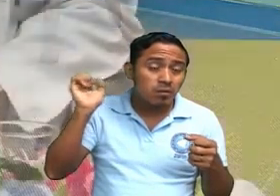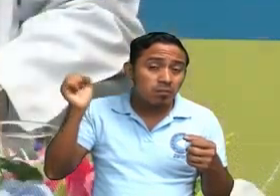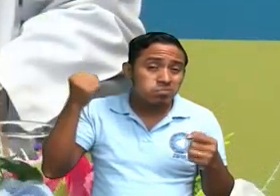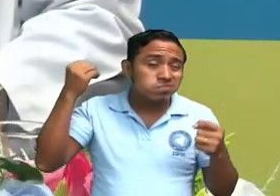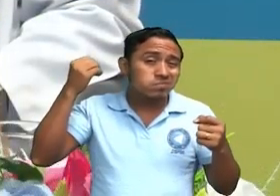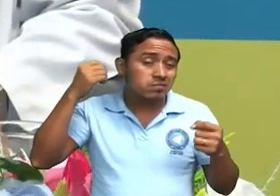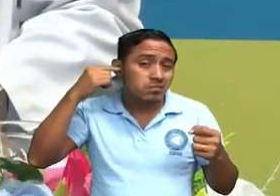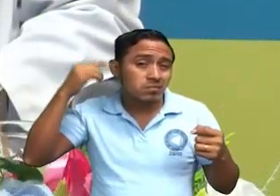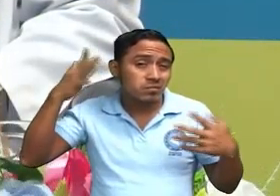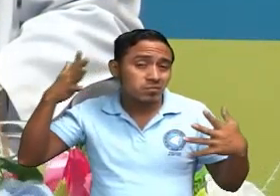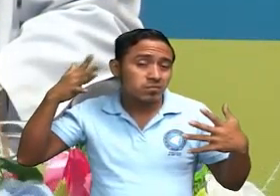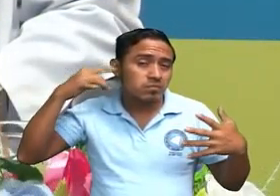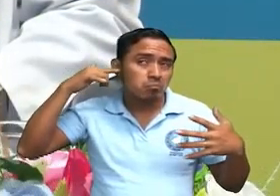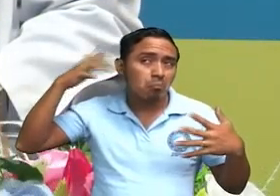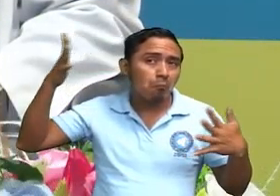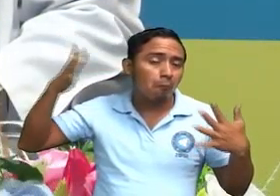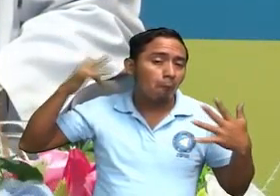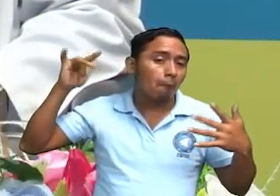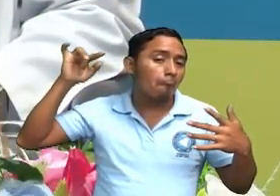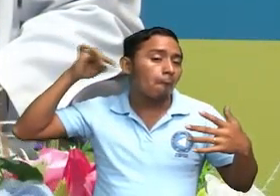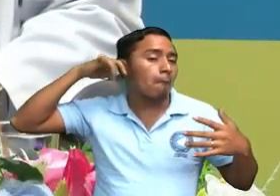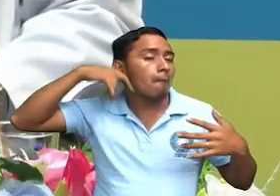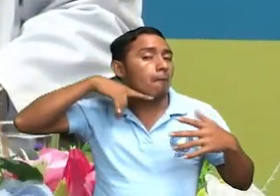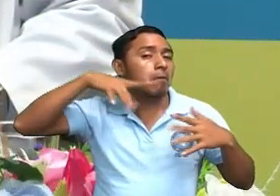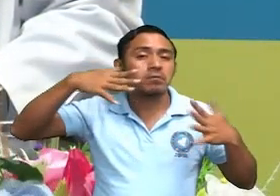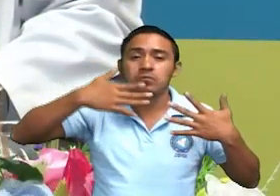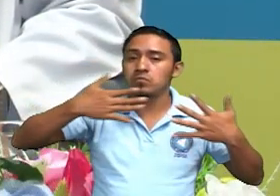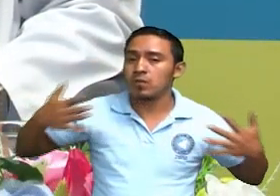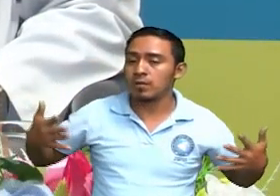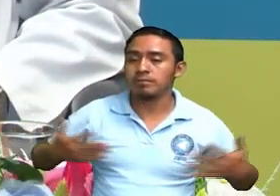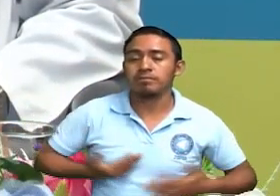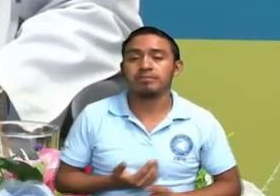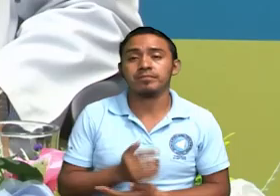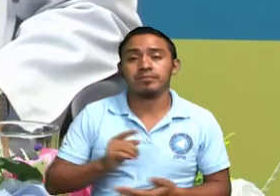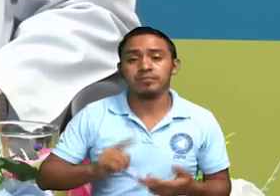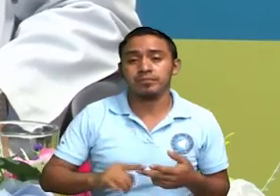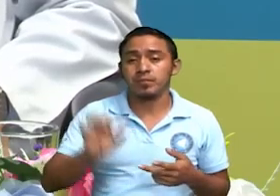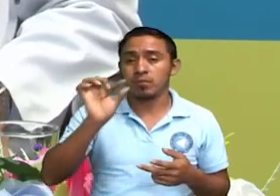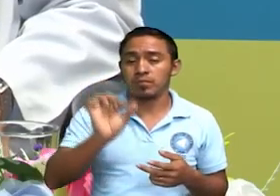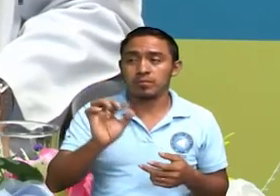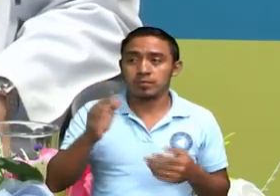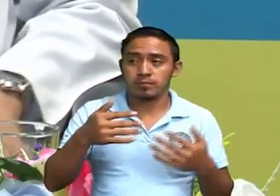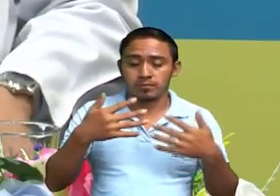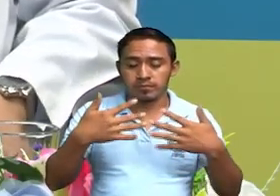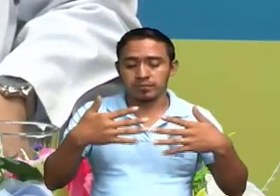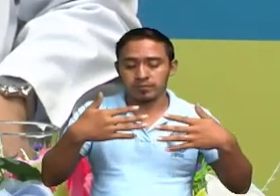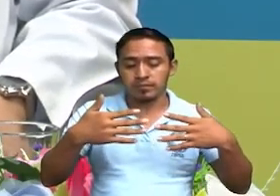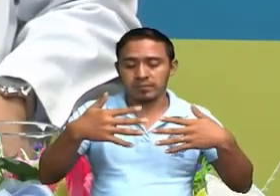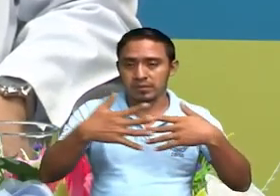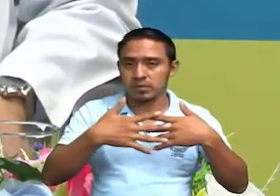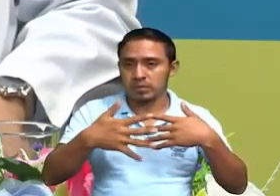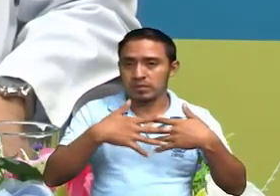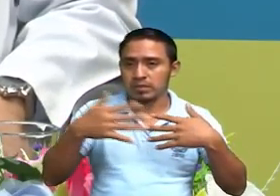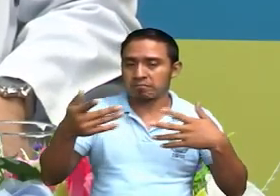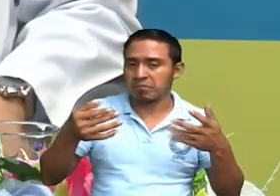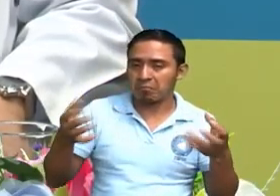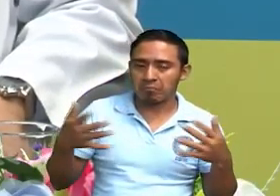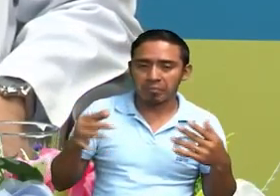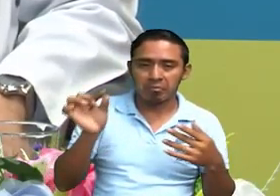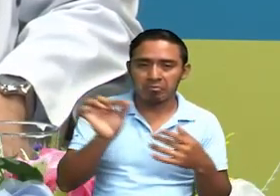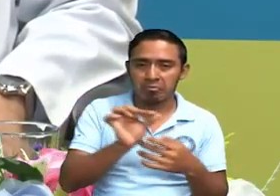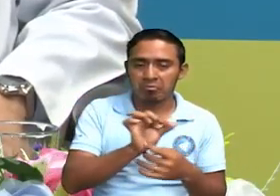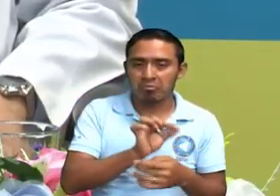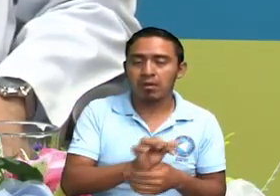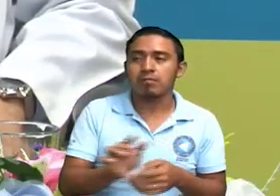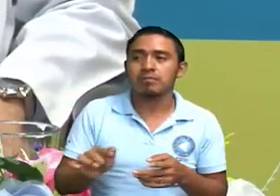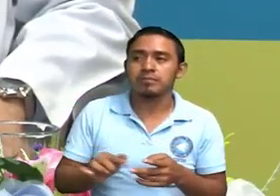el sistema nervioso central. ¿Ves? Entonces, o hay pocas fibras que son las que transmiten el sonido, y